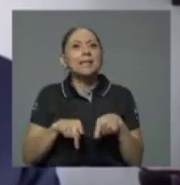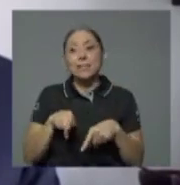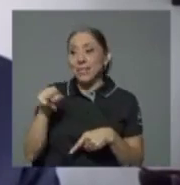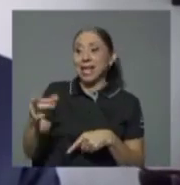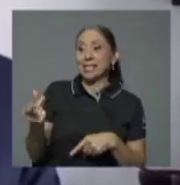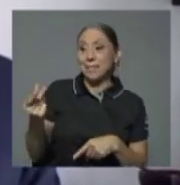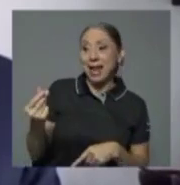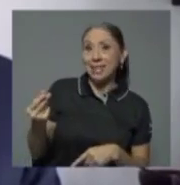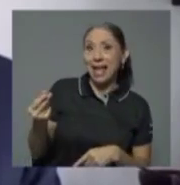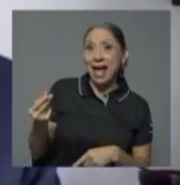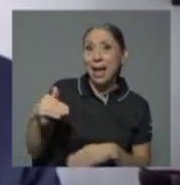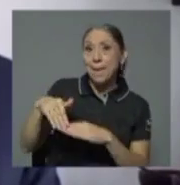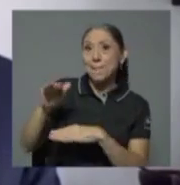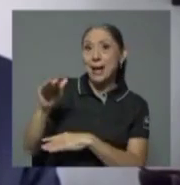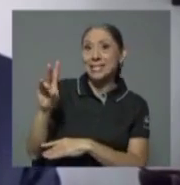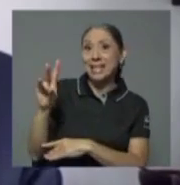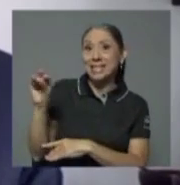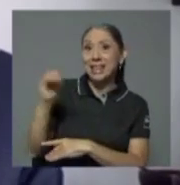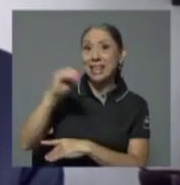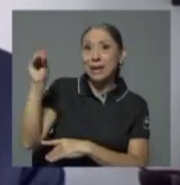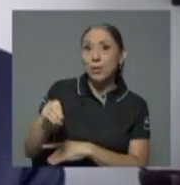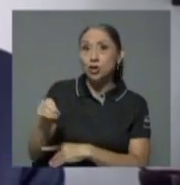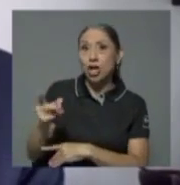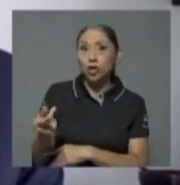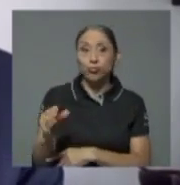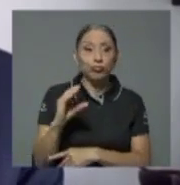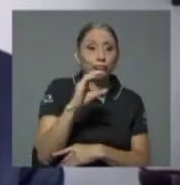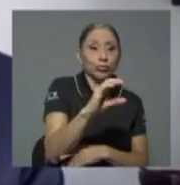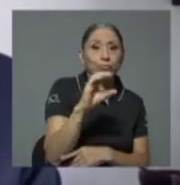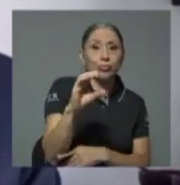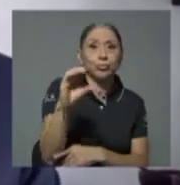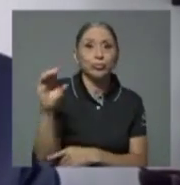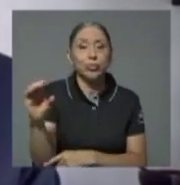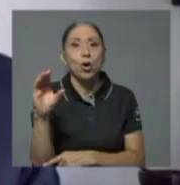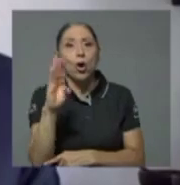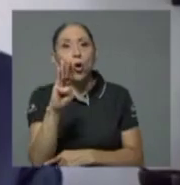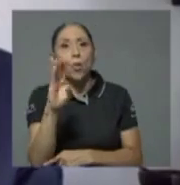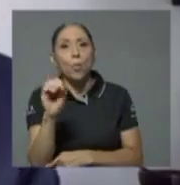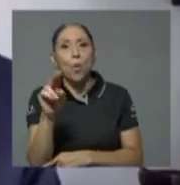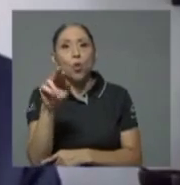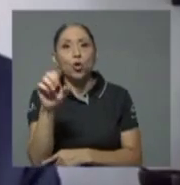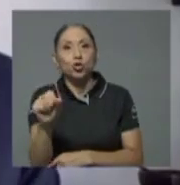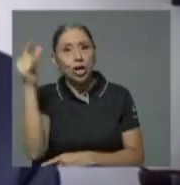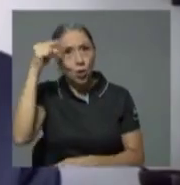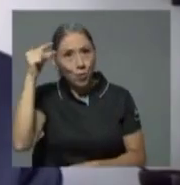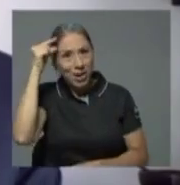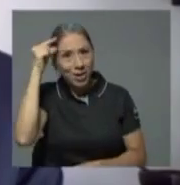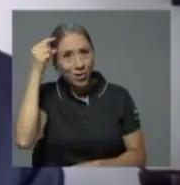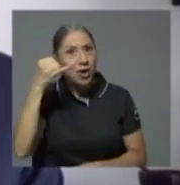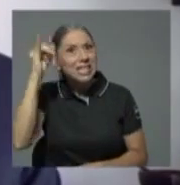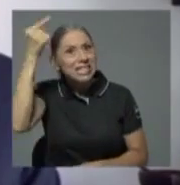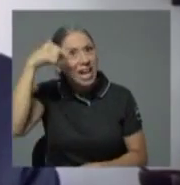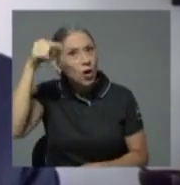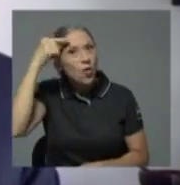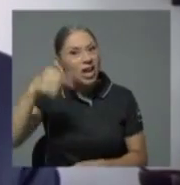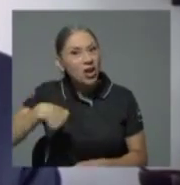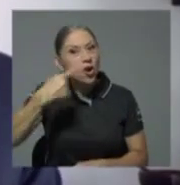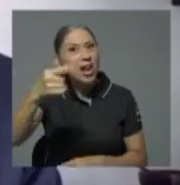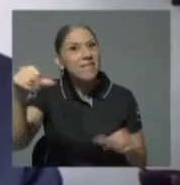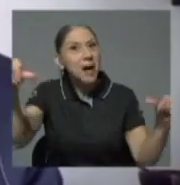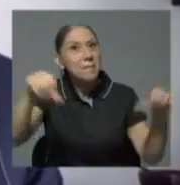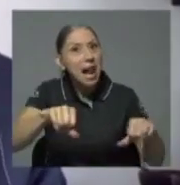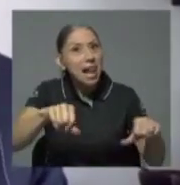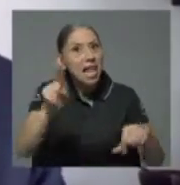está colocada en bonos del gobierno. Si a nuestro gobierno le va mal y entra en un default que se llama en un incumplimiento de pago,